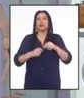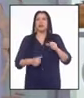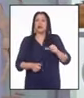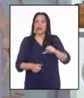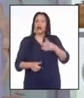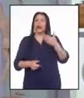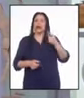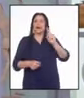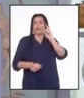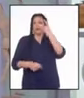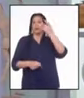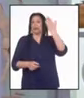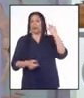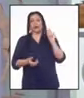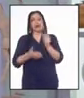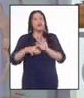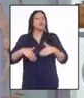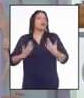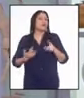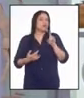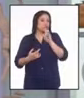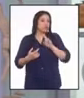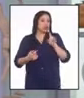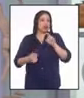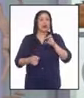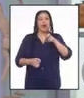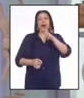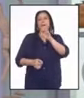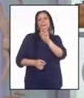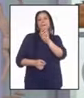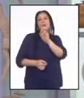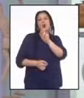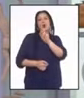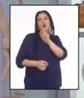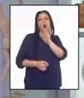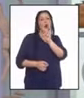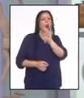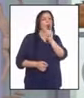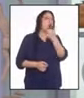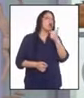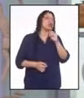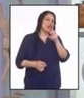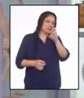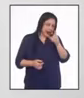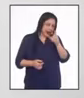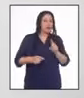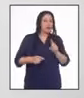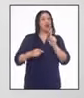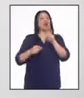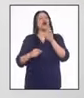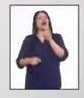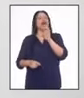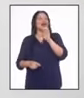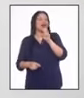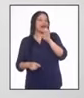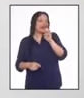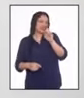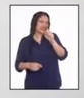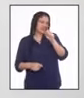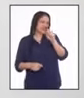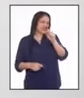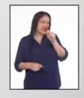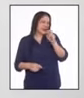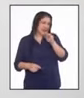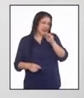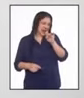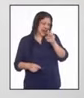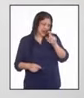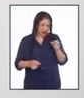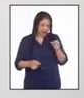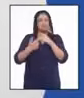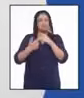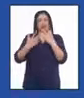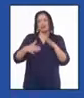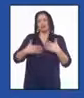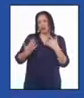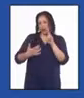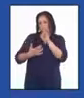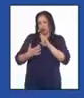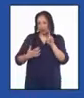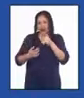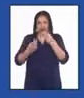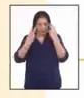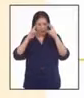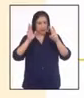anterior, podemos utilizar el conector por otra parte o de esta manera. Exacto. Veamos un